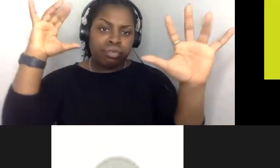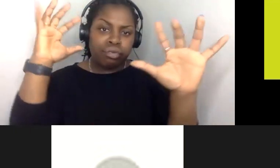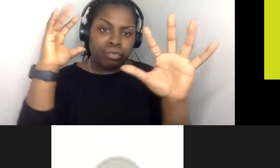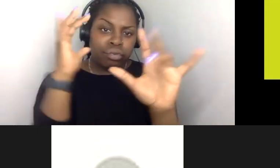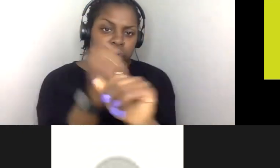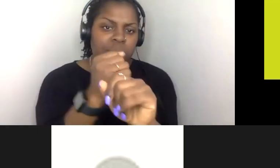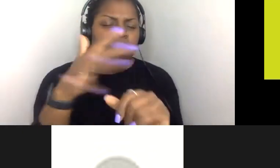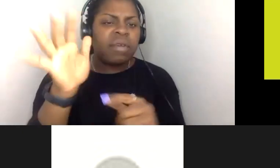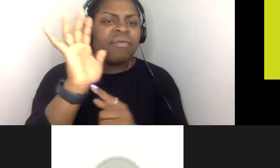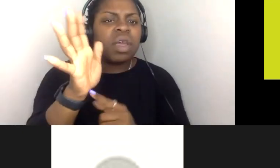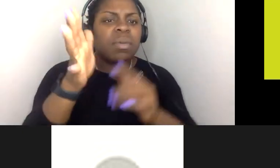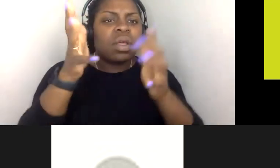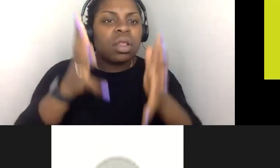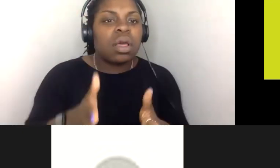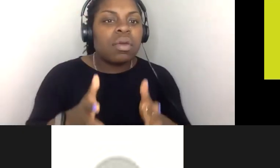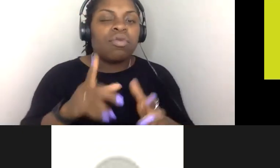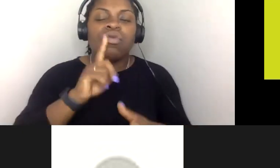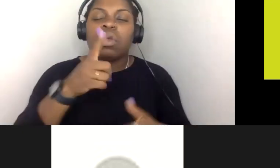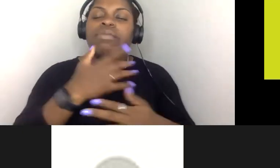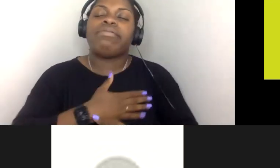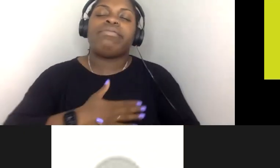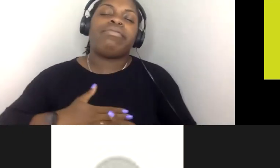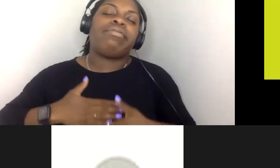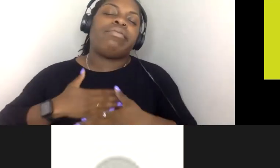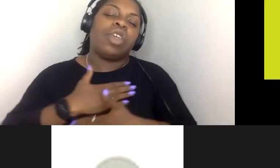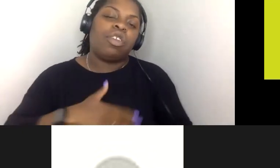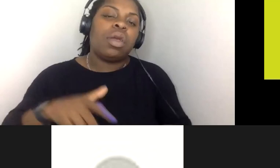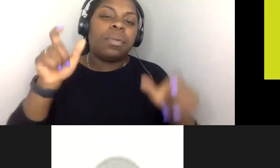Ok, tenemos como 5 minutos.